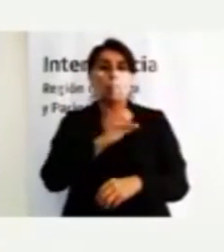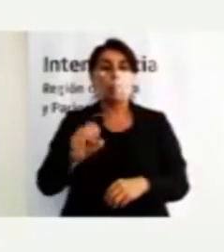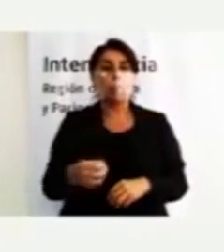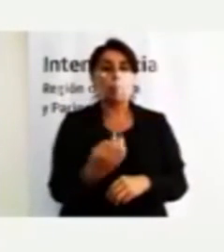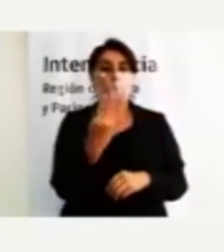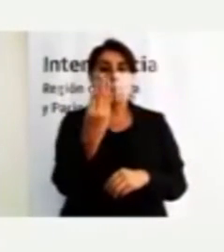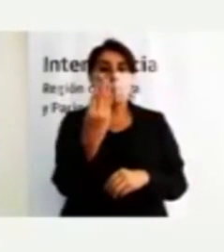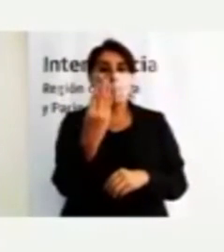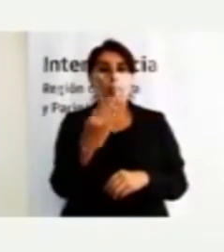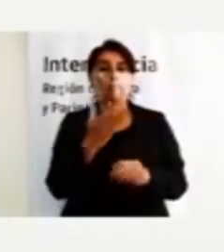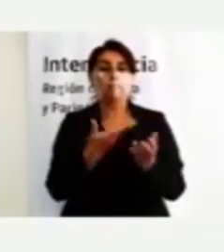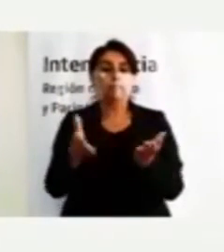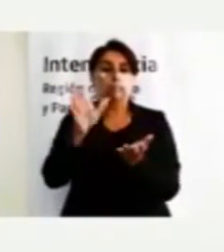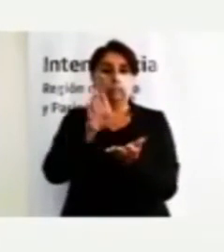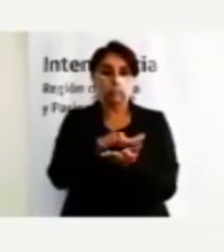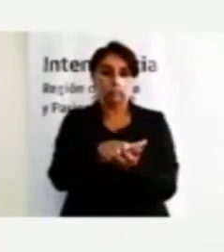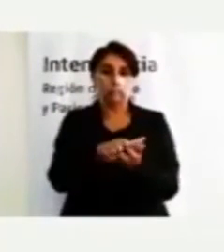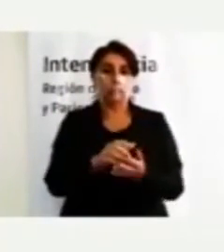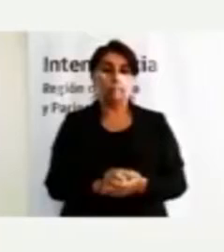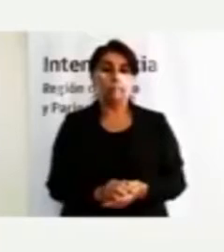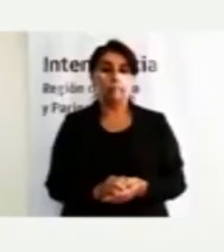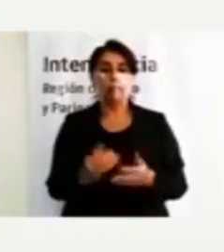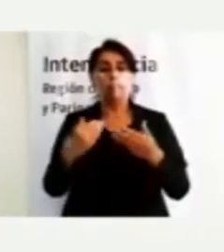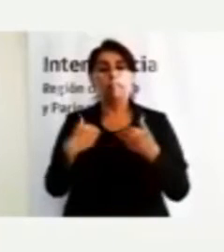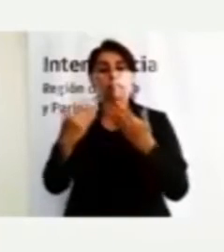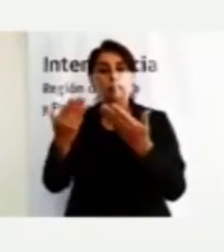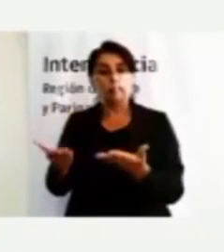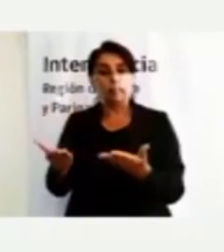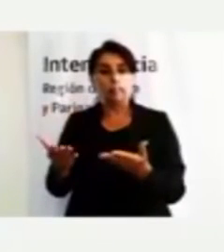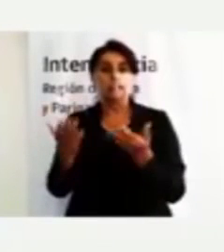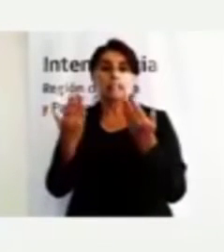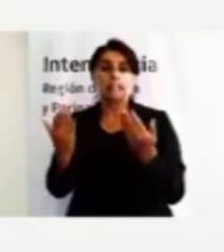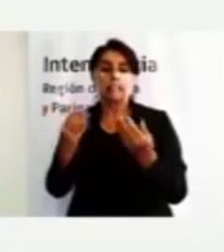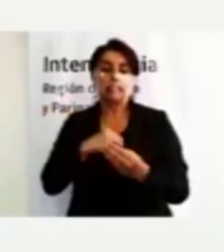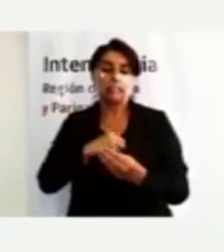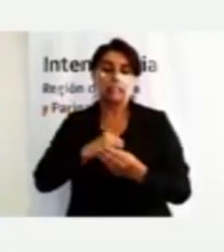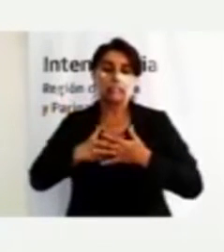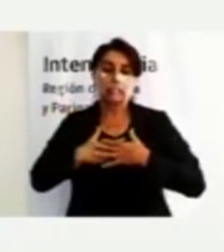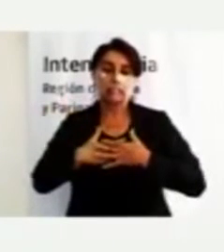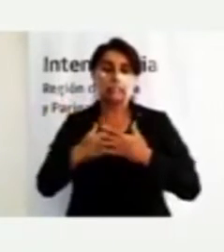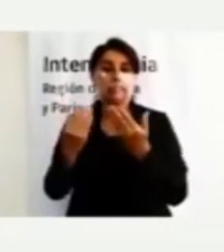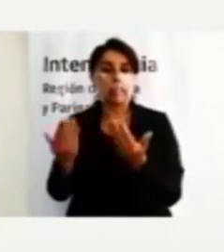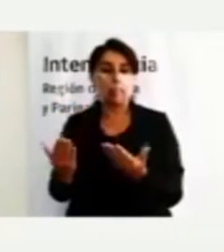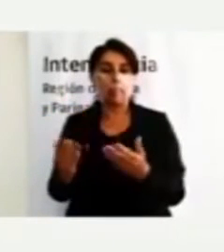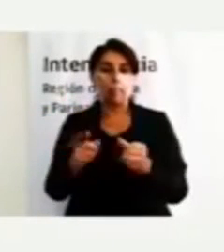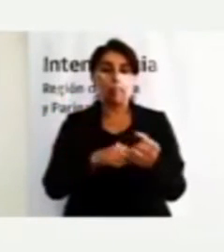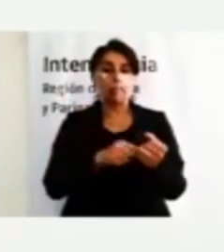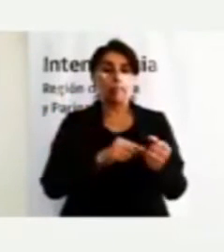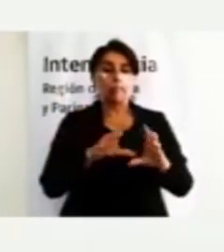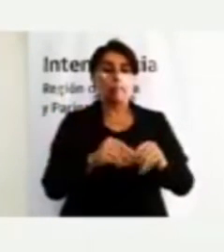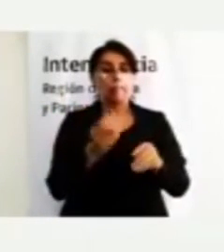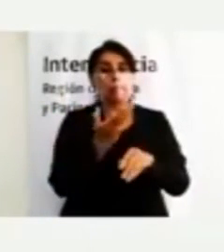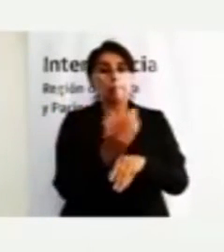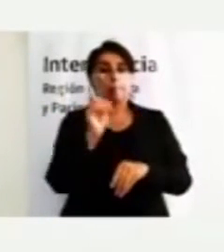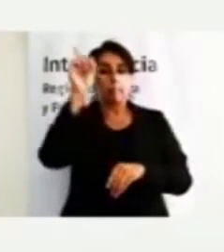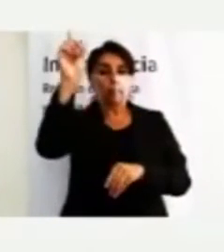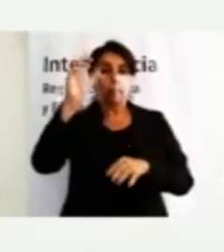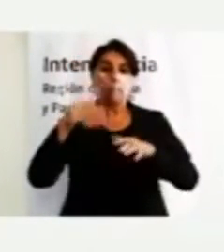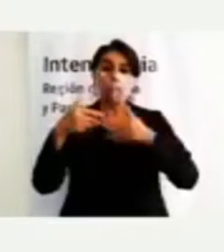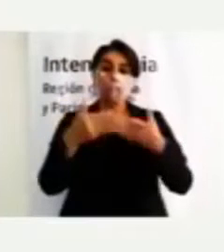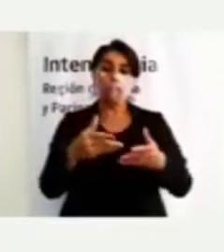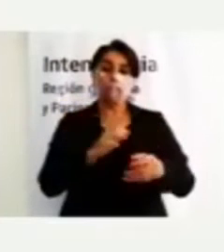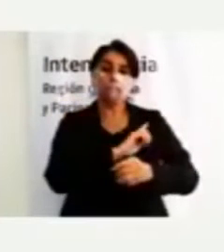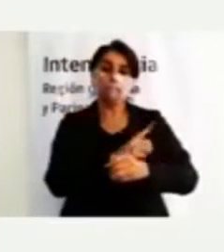y Parinacota. Enviamos nuestras condolencias a su familia y le pido a Dios que le dé fortaleza para